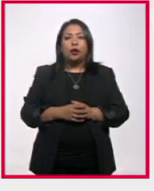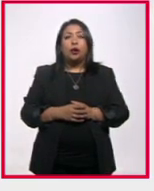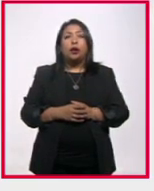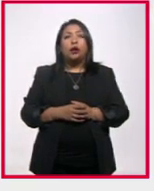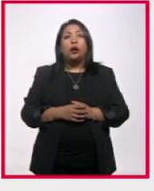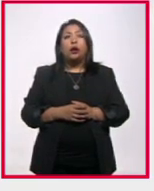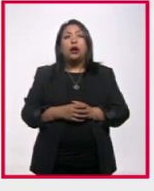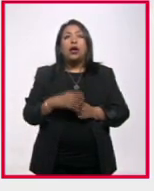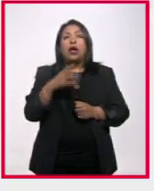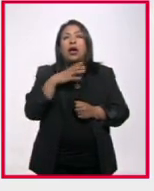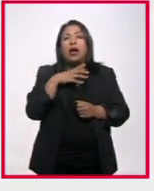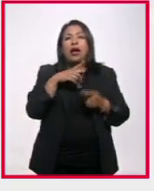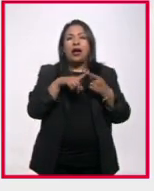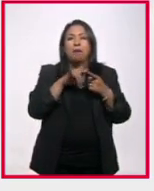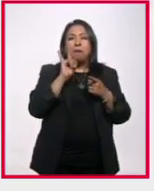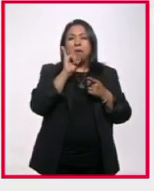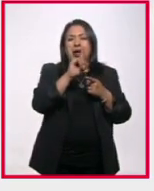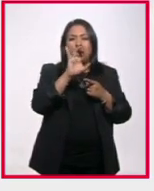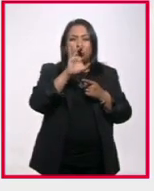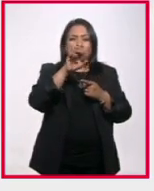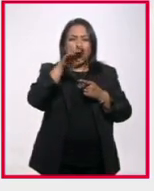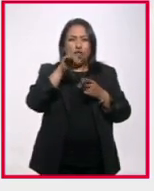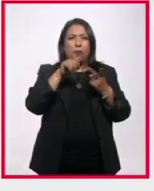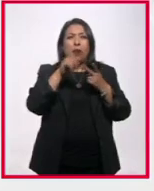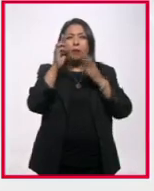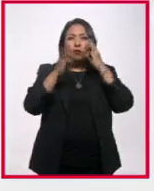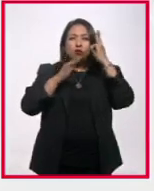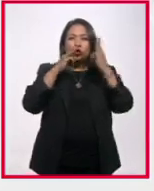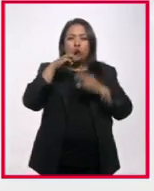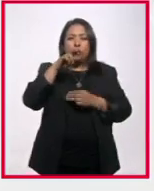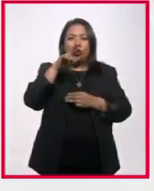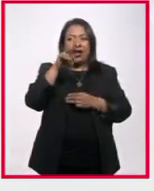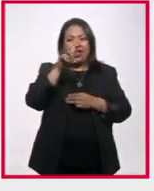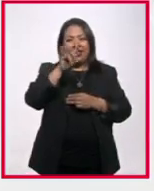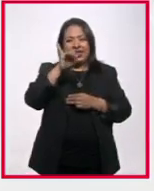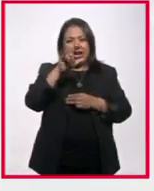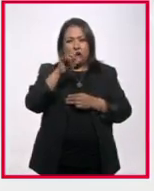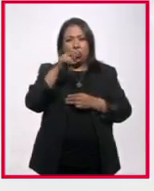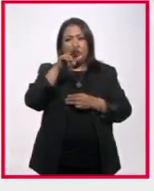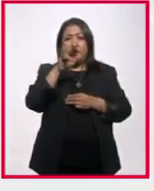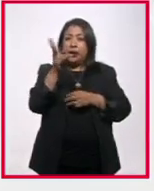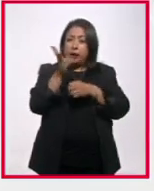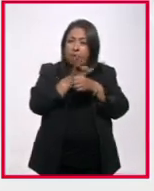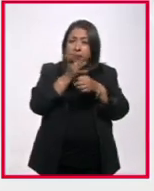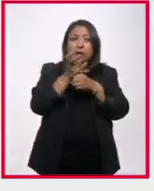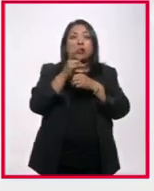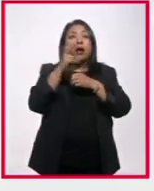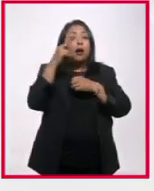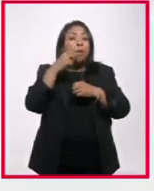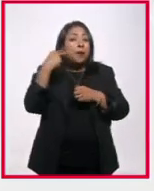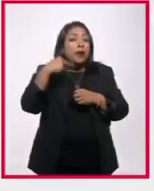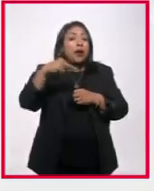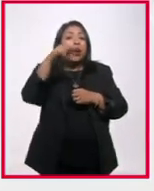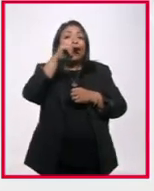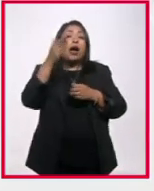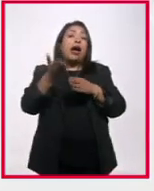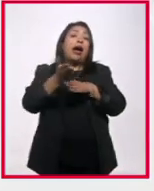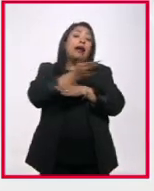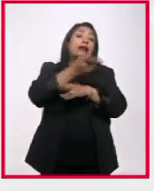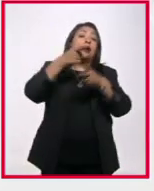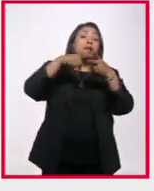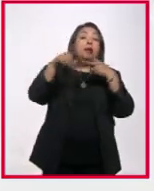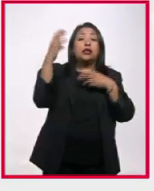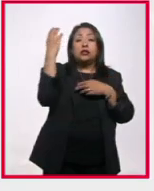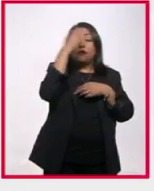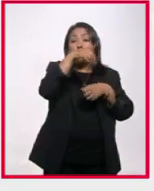Del daguerrotipo a la placa autocroma, el Museo Mural Diego Rivera nos invita a hacer un viaje a los orígenes de la fotografía